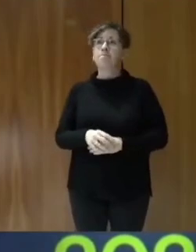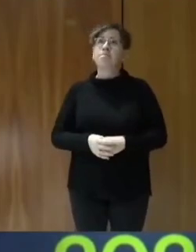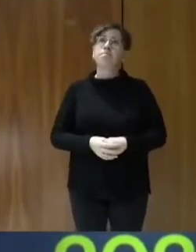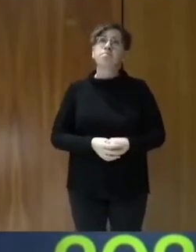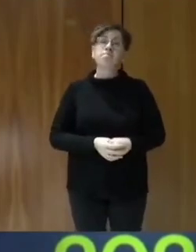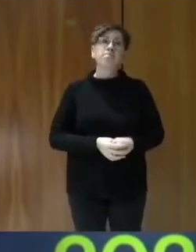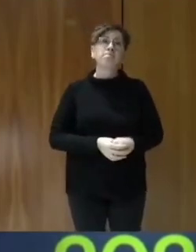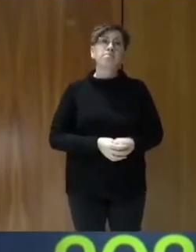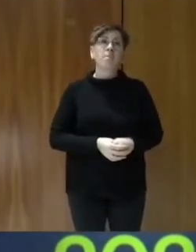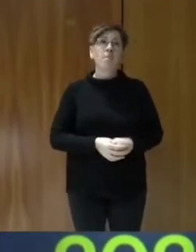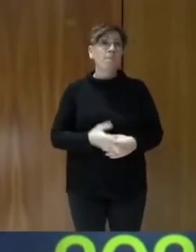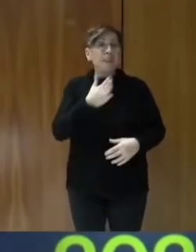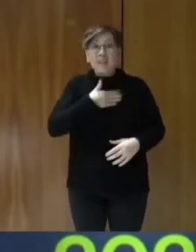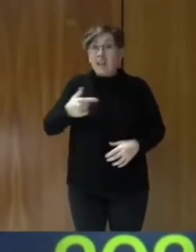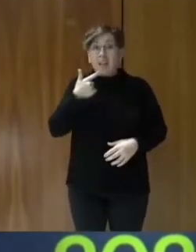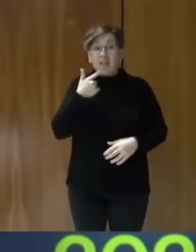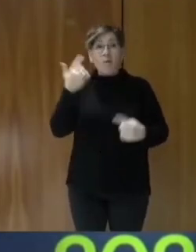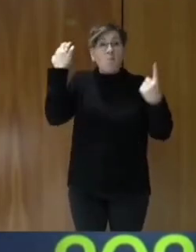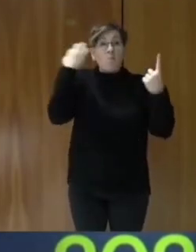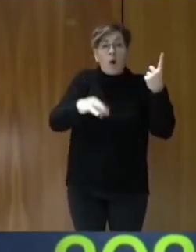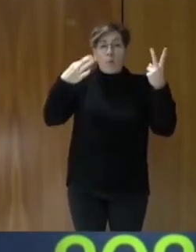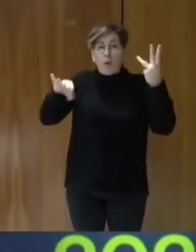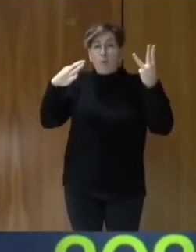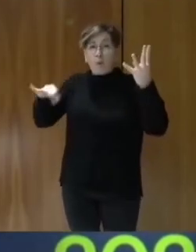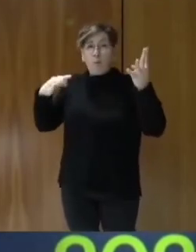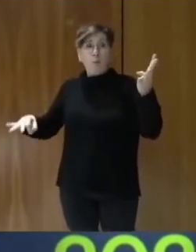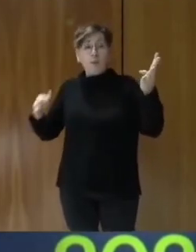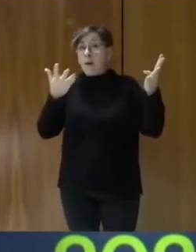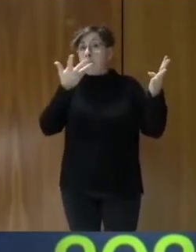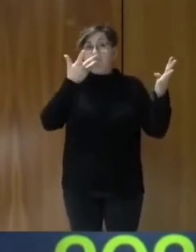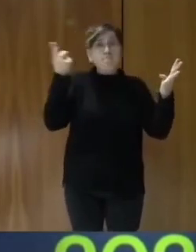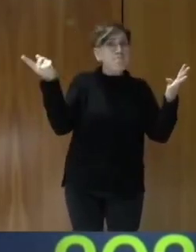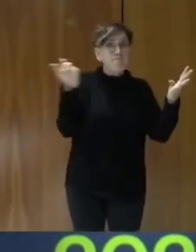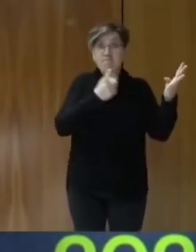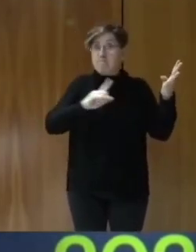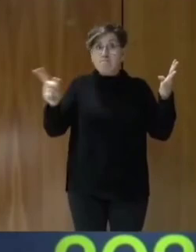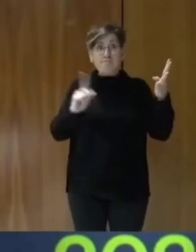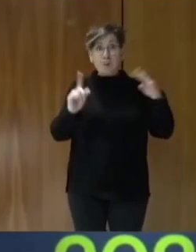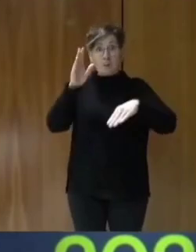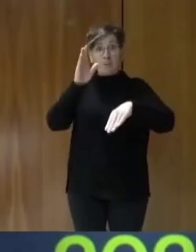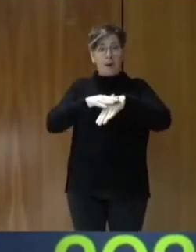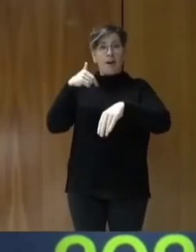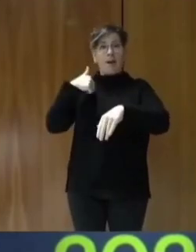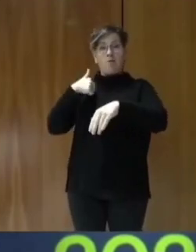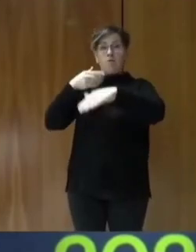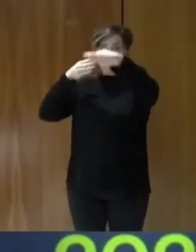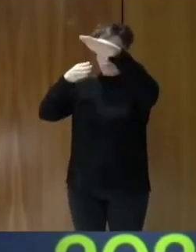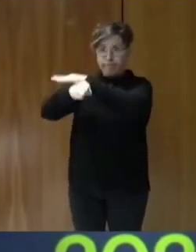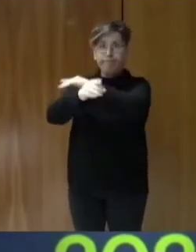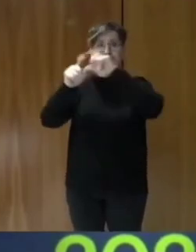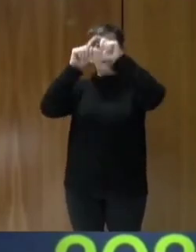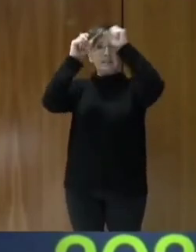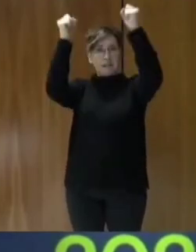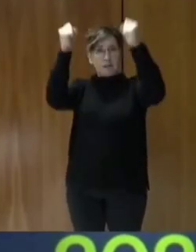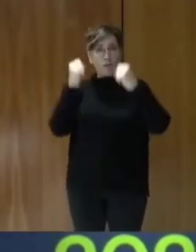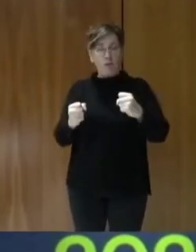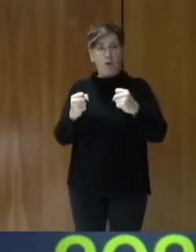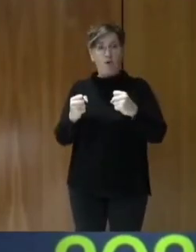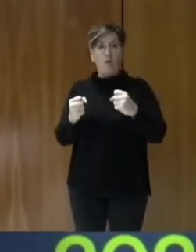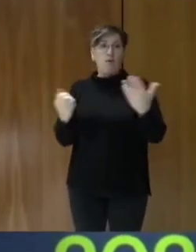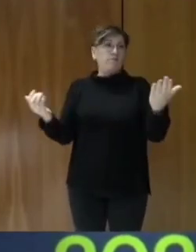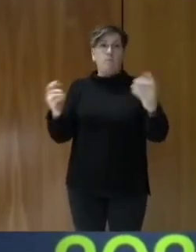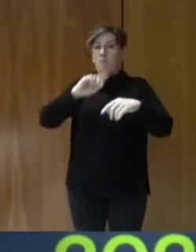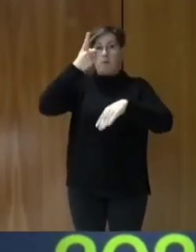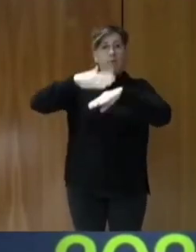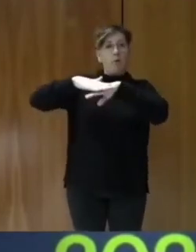no conozcan todas las puertas de entrada seguras que tienen en las instituciones, que por supuesto son las fuerzas y cuerpos de seguridad